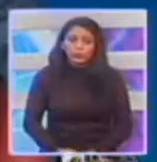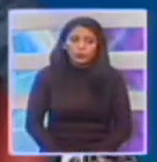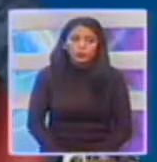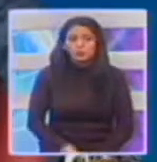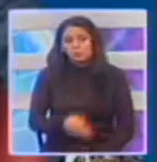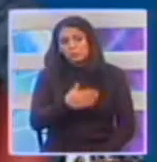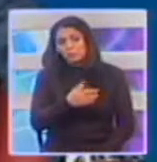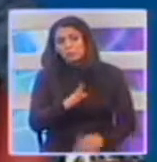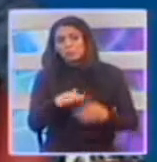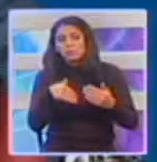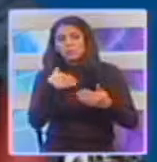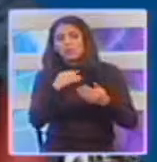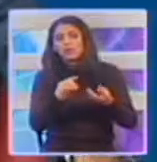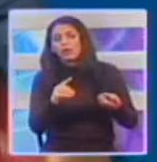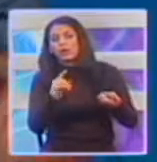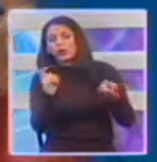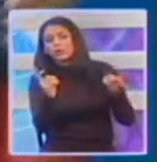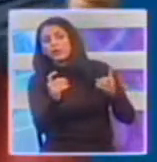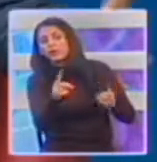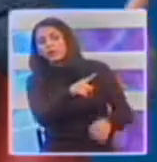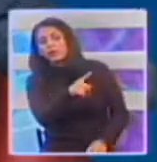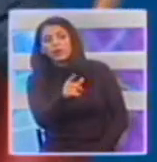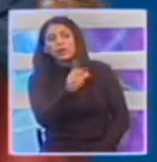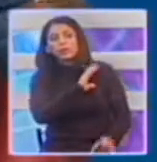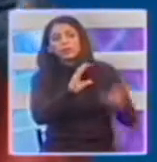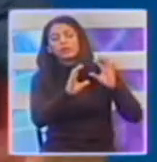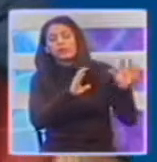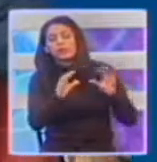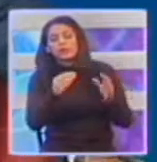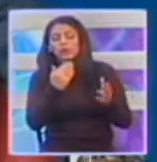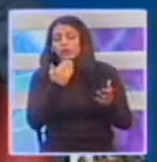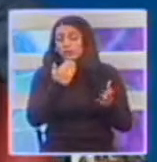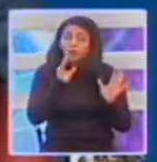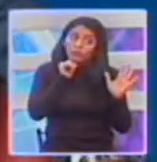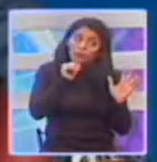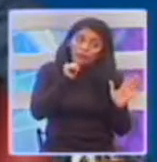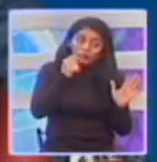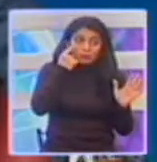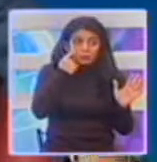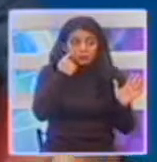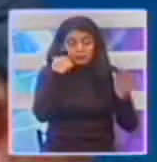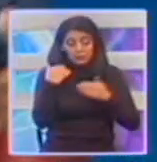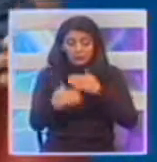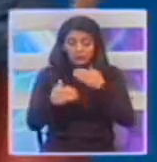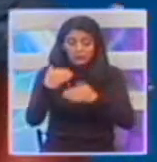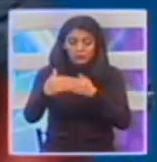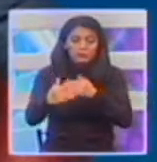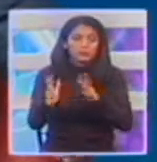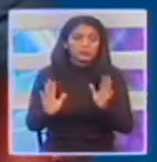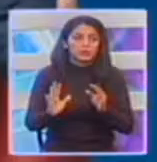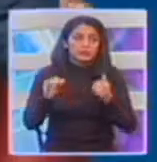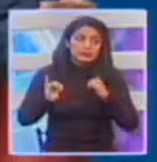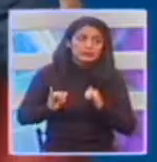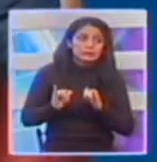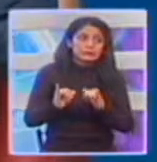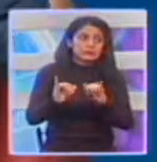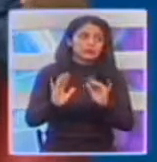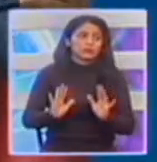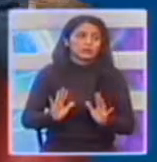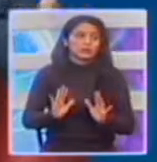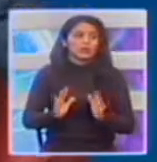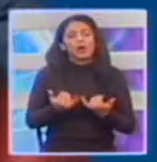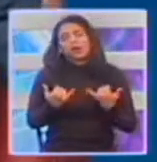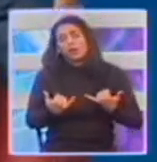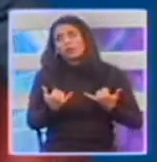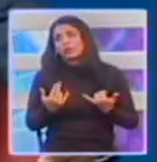de salud margarita guevara habrá que verificar si cumplen o no los procedimientos y si en este caso pues nosotros tenemos